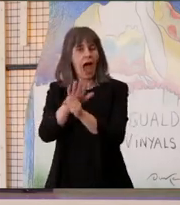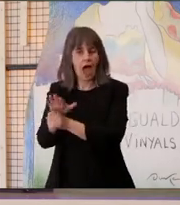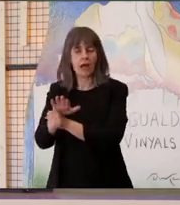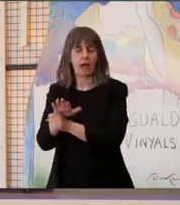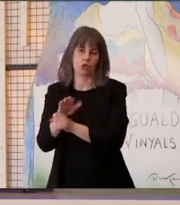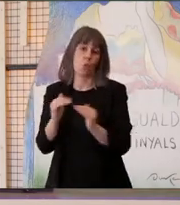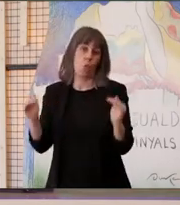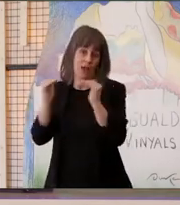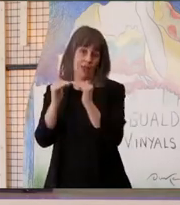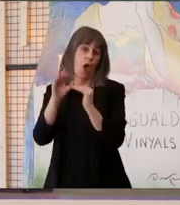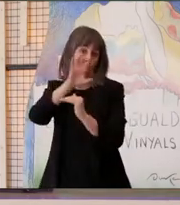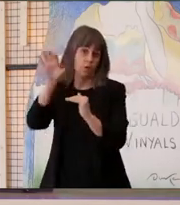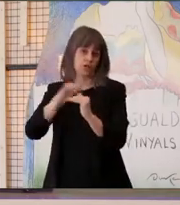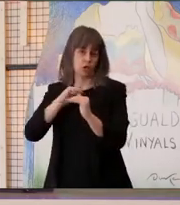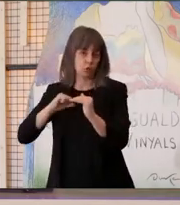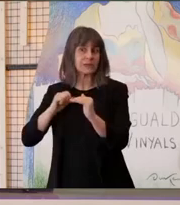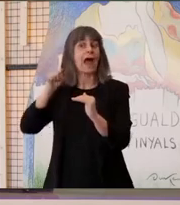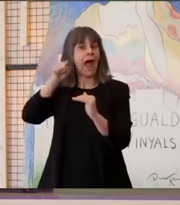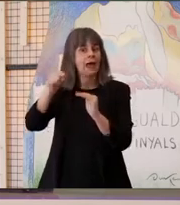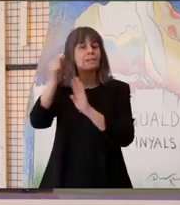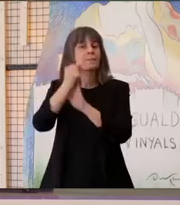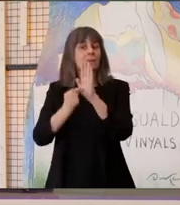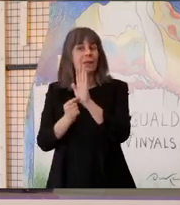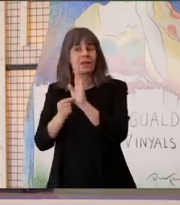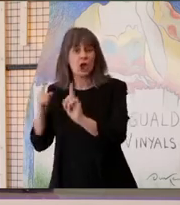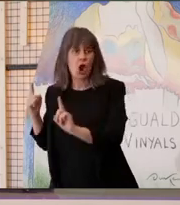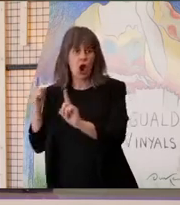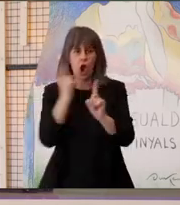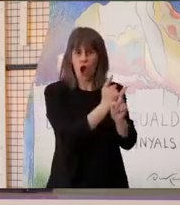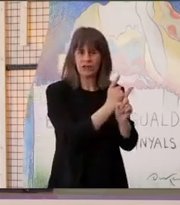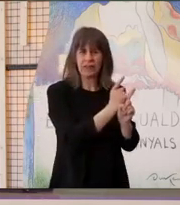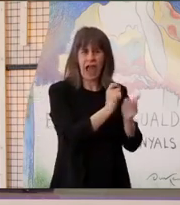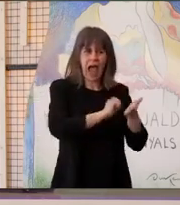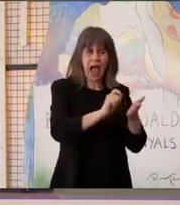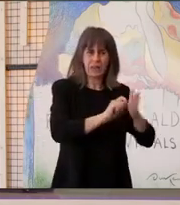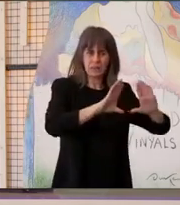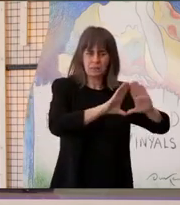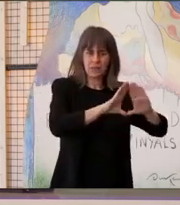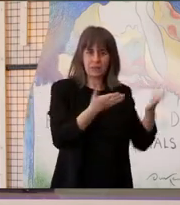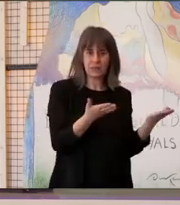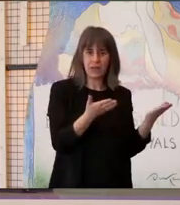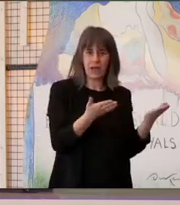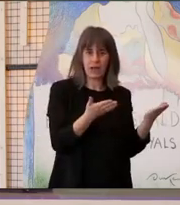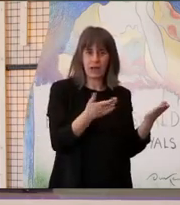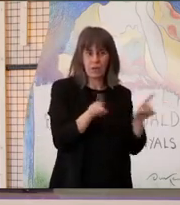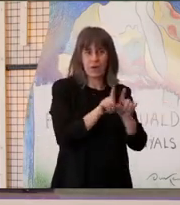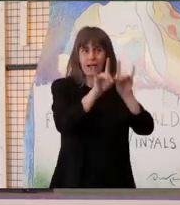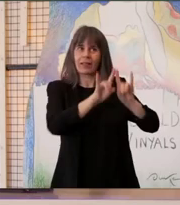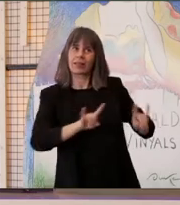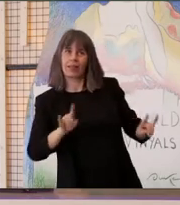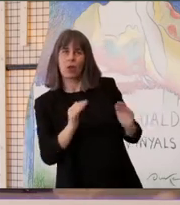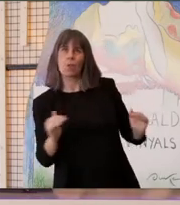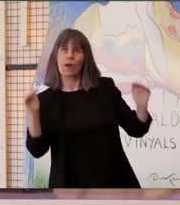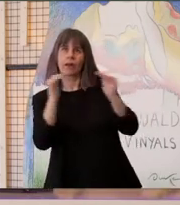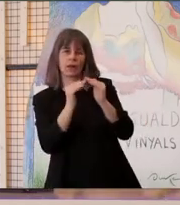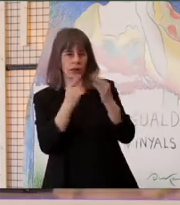que toman medidas que van en contra de la agenda feminista Aunque eso sí disfrazadas de igualdad por lo tanto